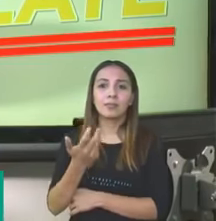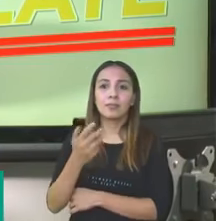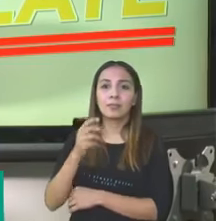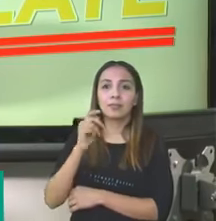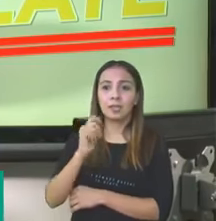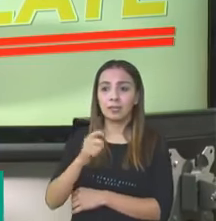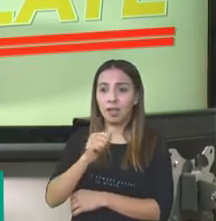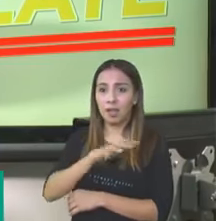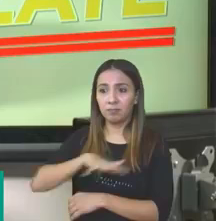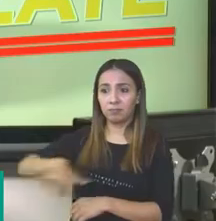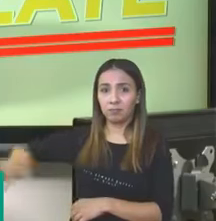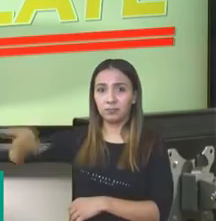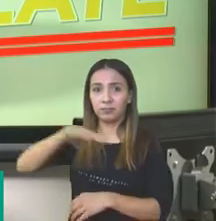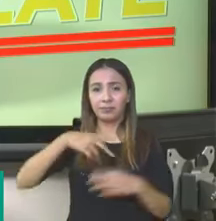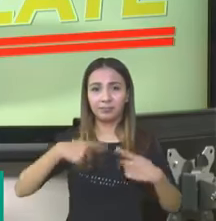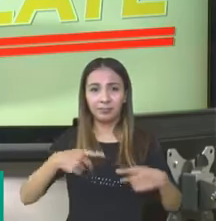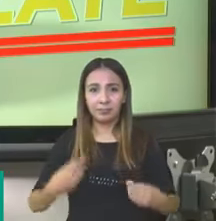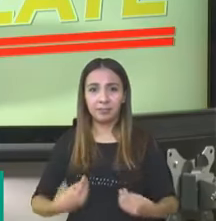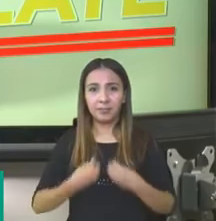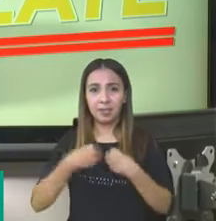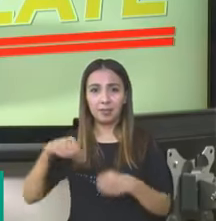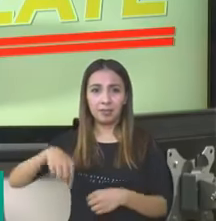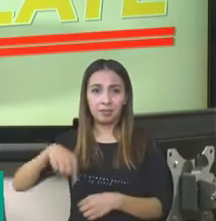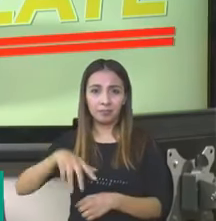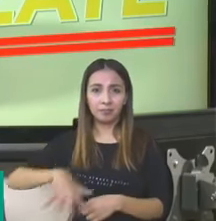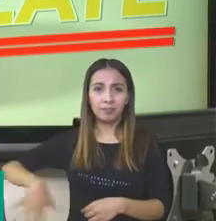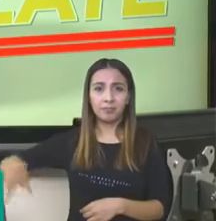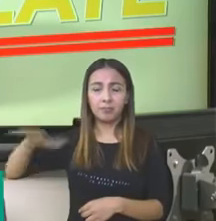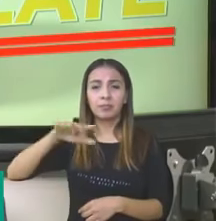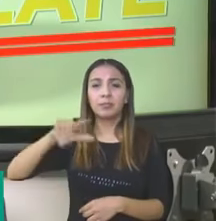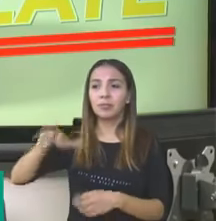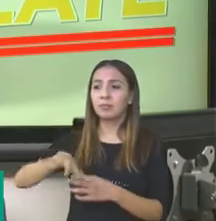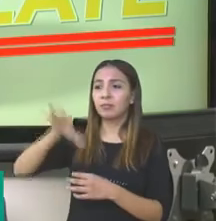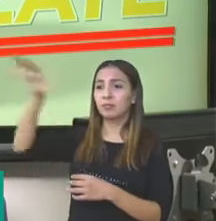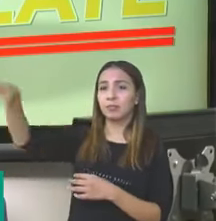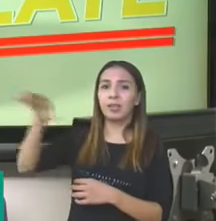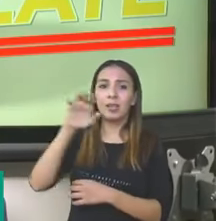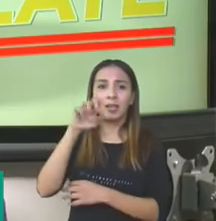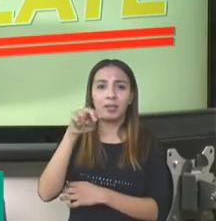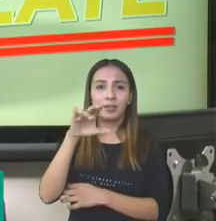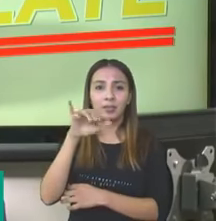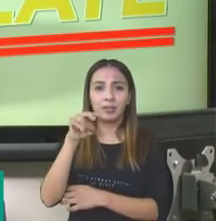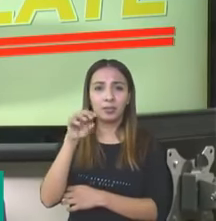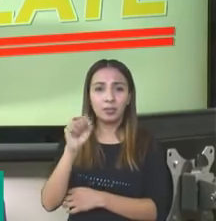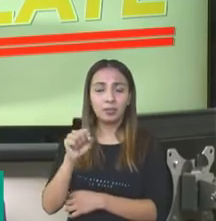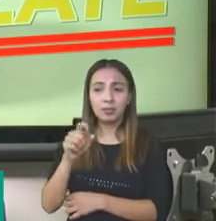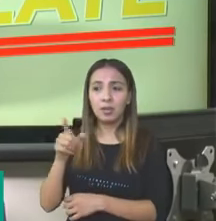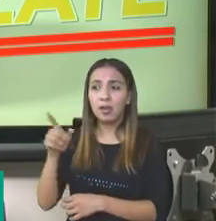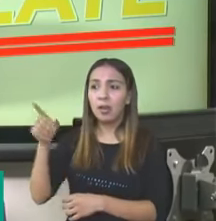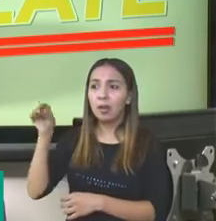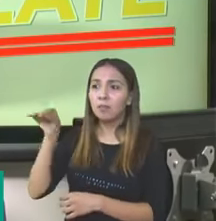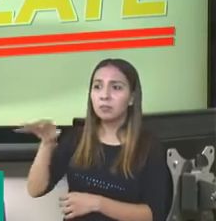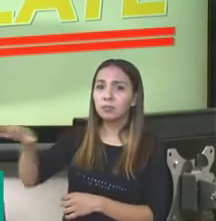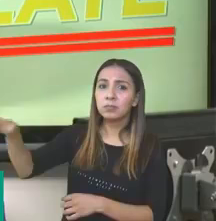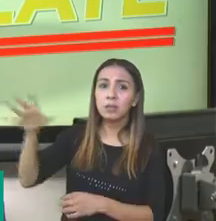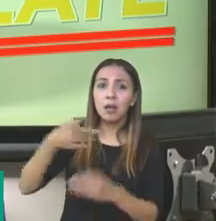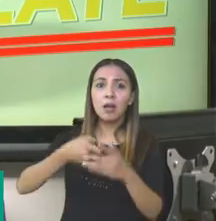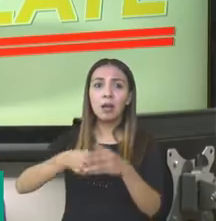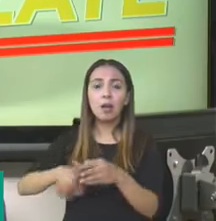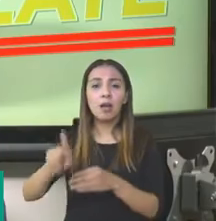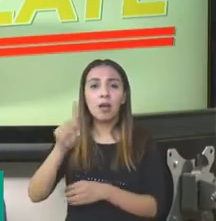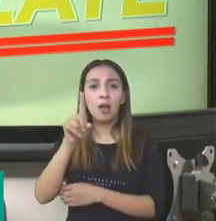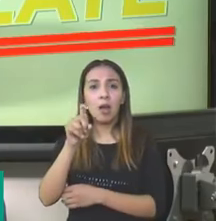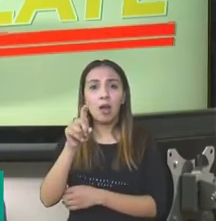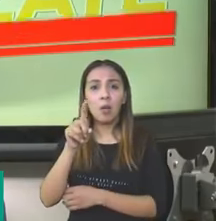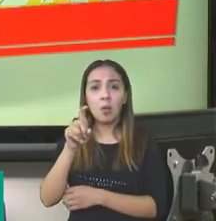colonia se subasta a los Encinos, entonces empieza a caer agua, ahí empiezan a agarrar